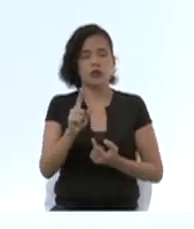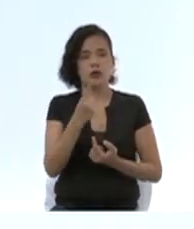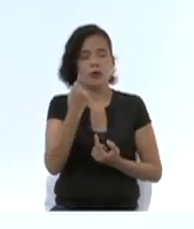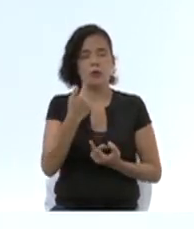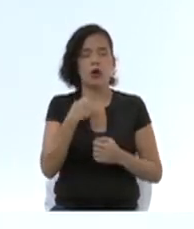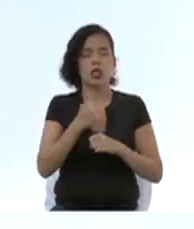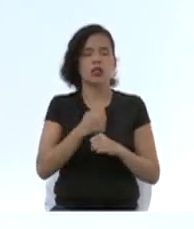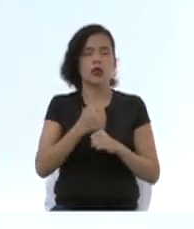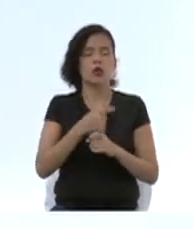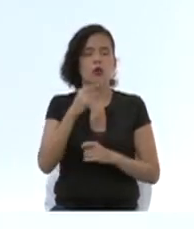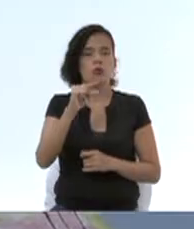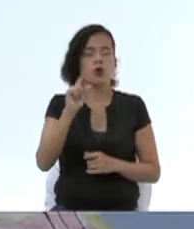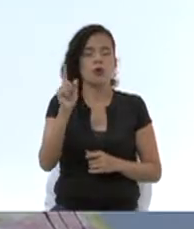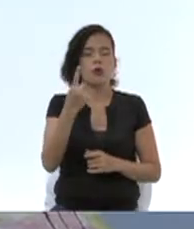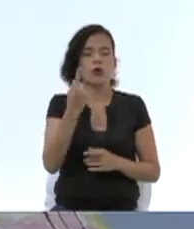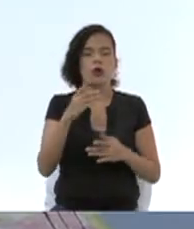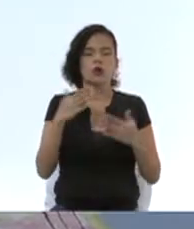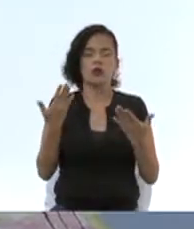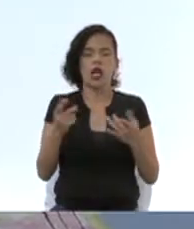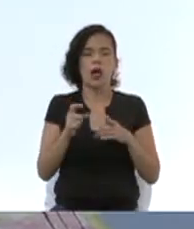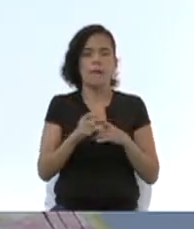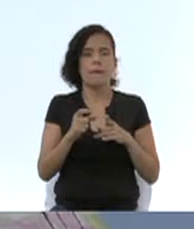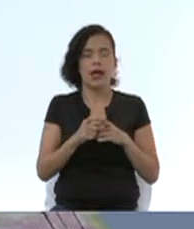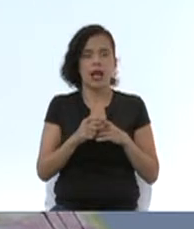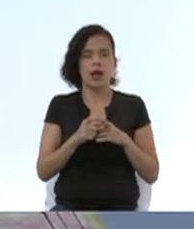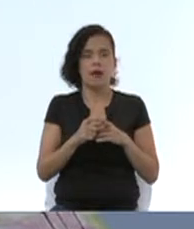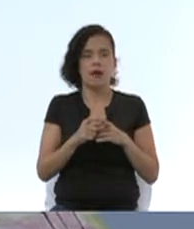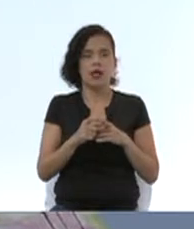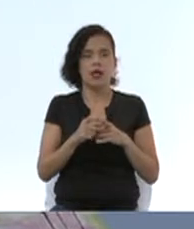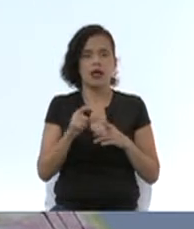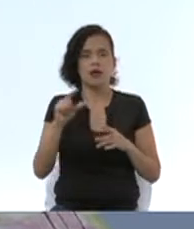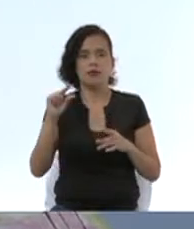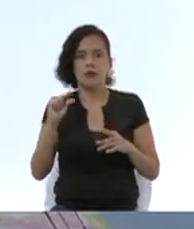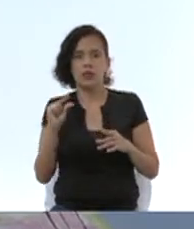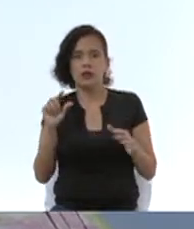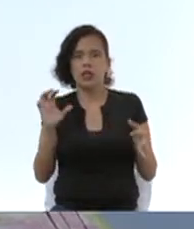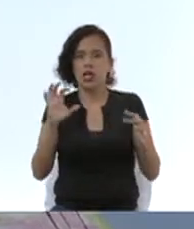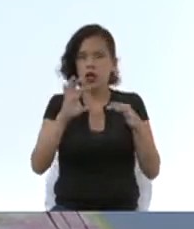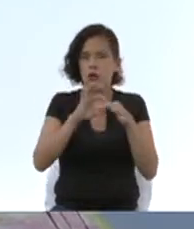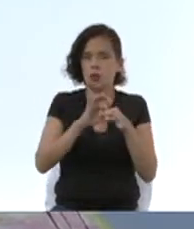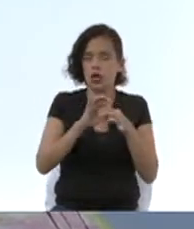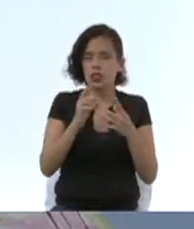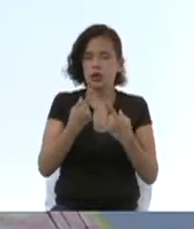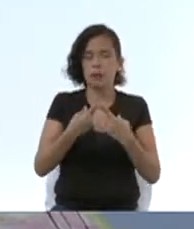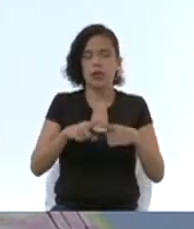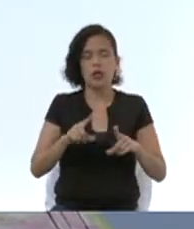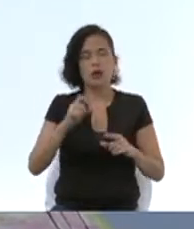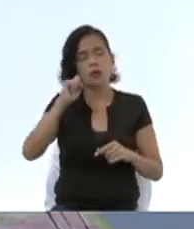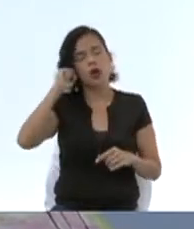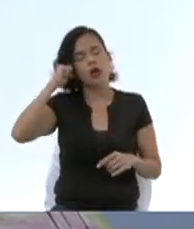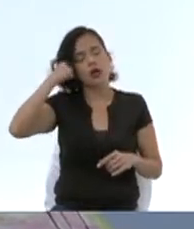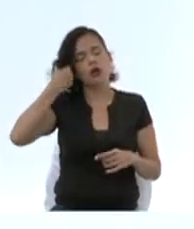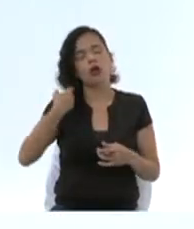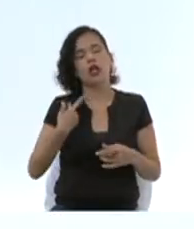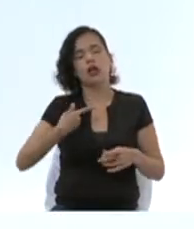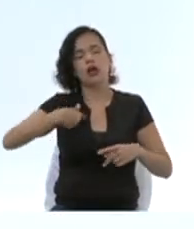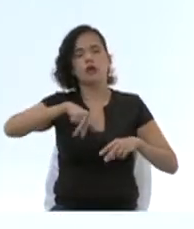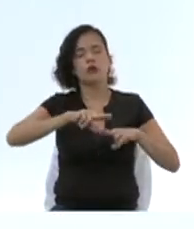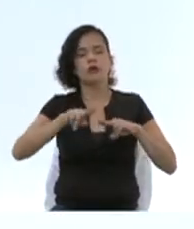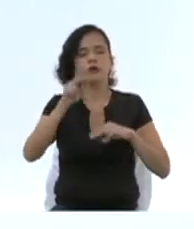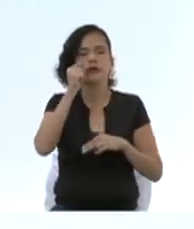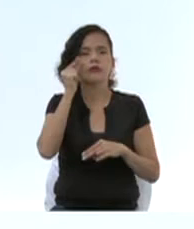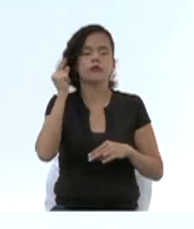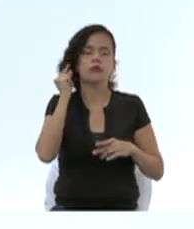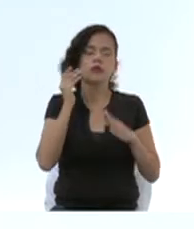un poco primero con lo que son las palabras primitivas y las palabras compuestas. Pero vamos a recordarles a nuestros niños y niñas en